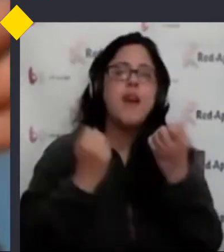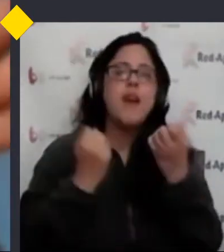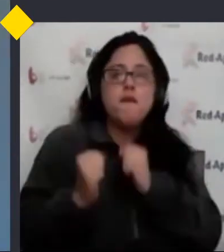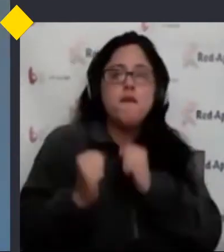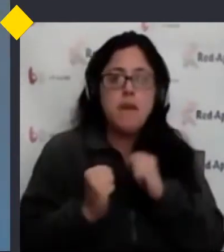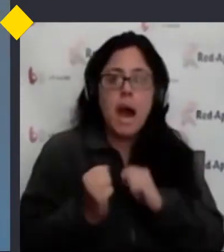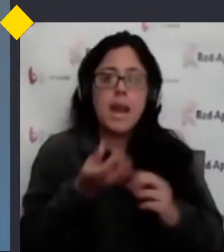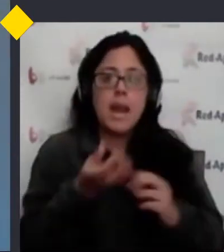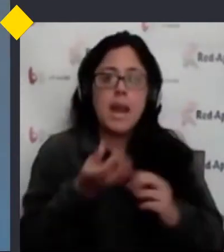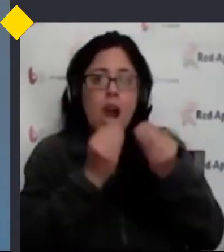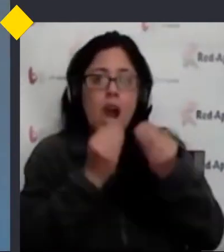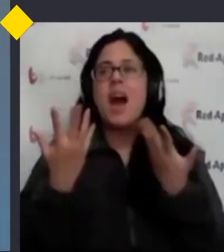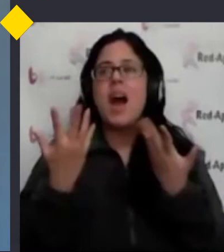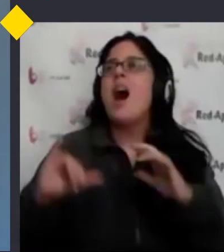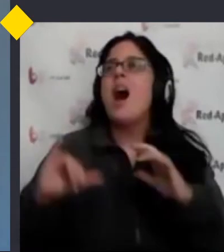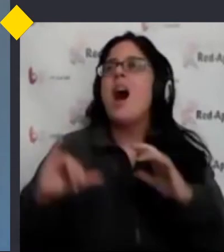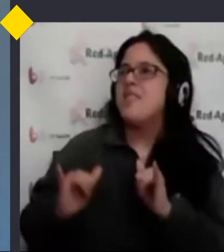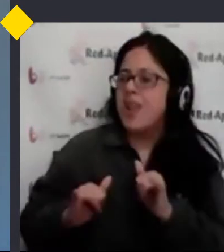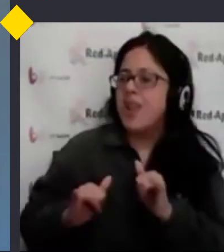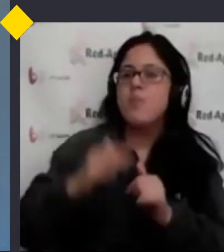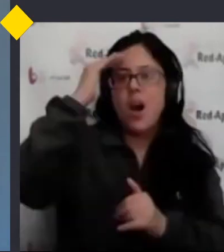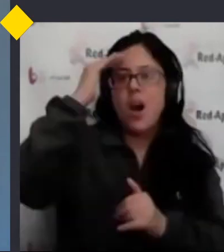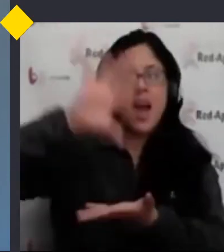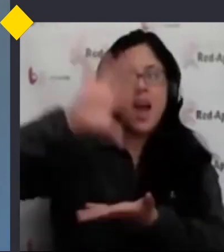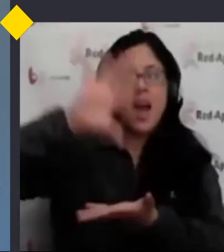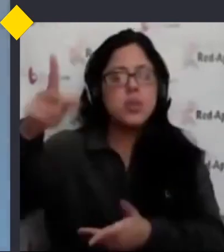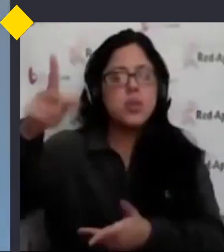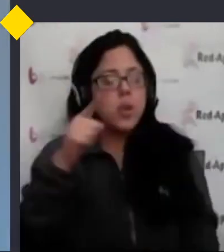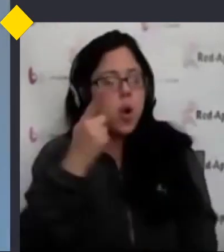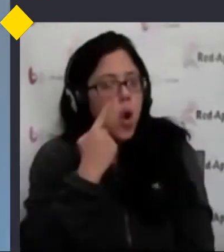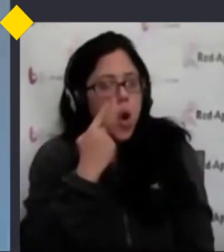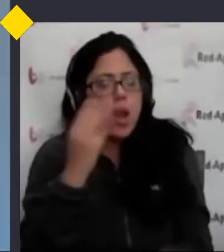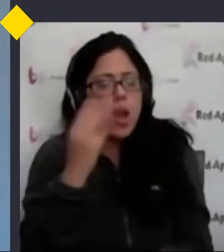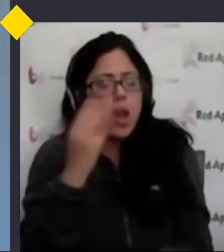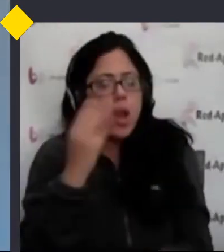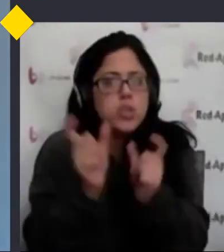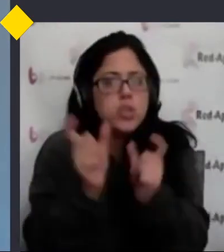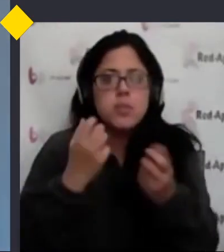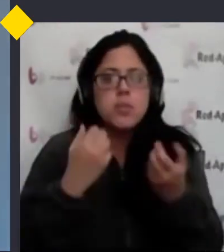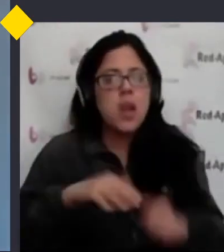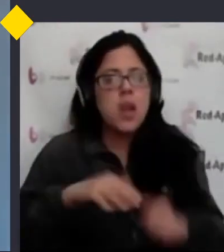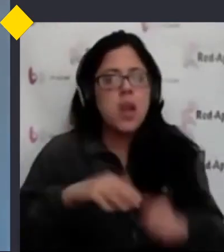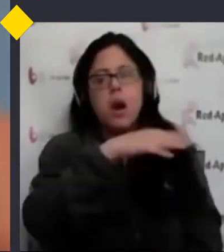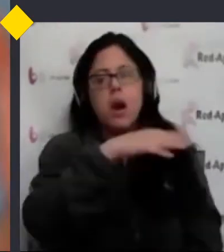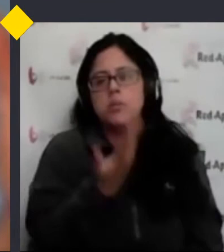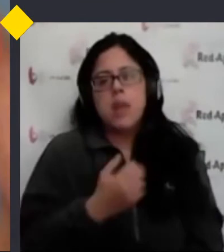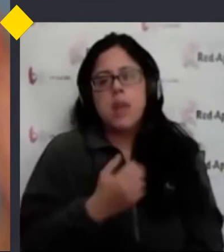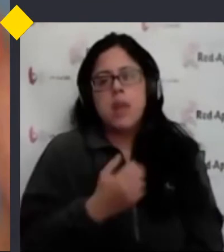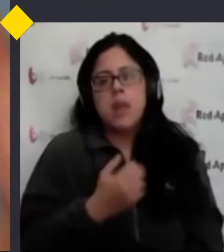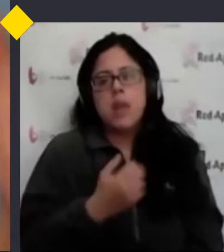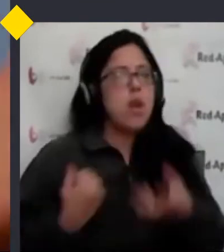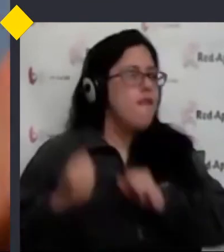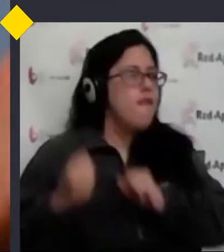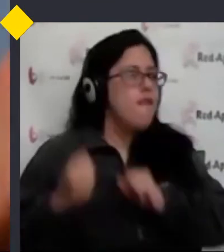día de su país. Oye, hay personas que están hasta acá de bailar el baile de su país. Es decir, yo soy más que un